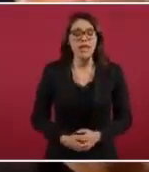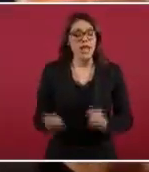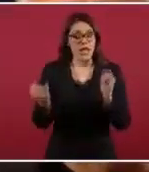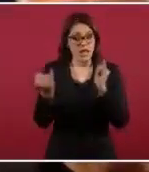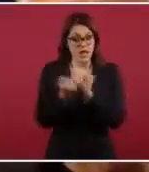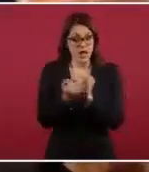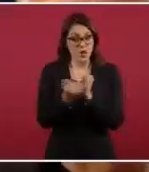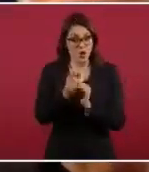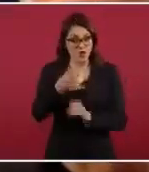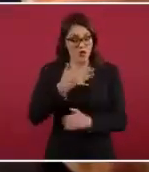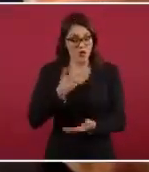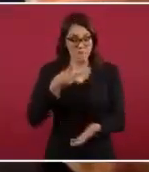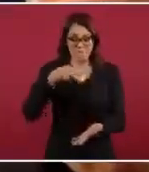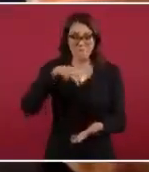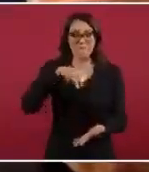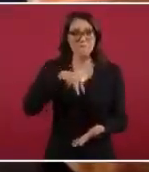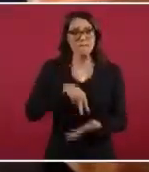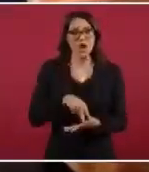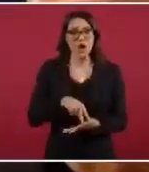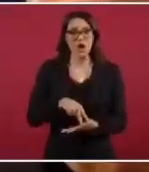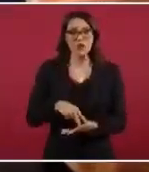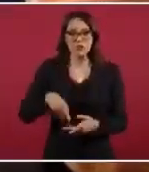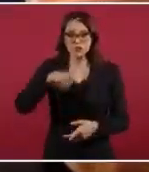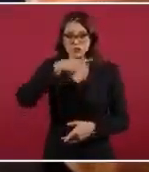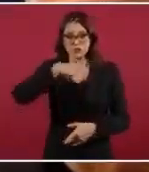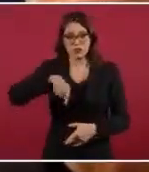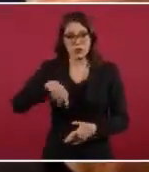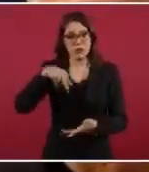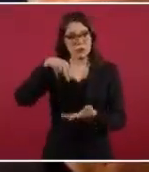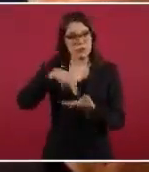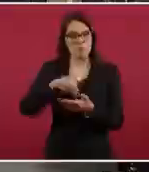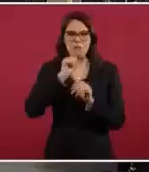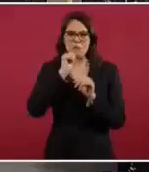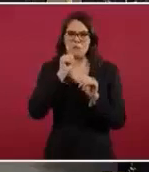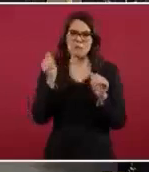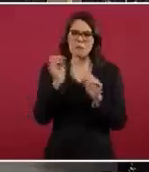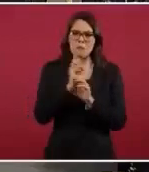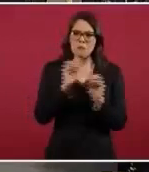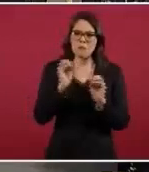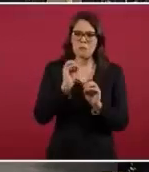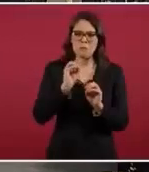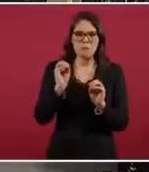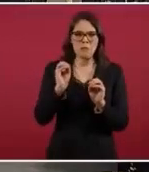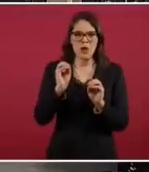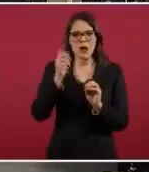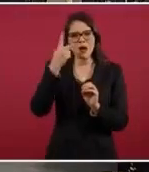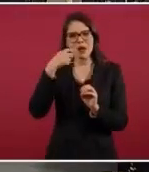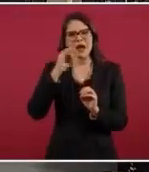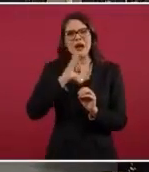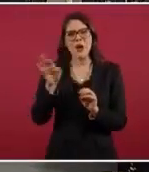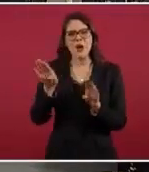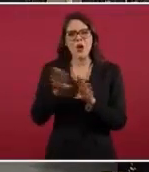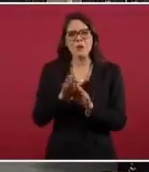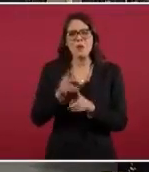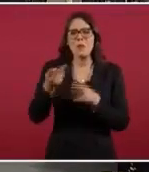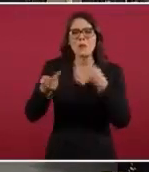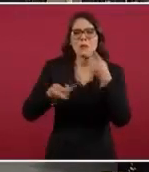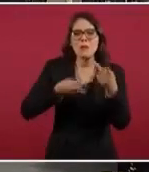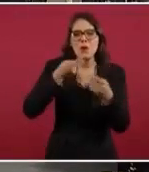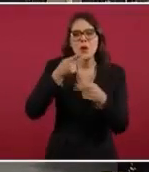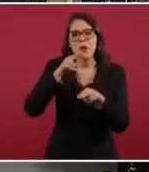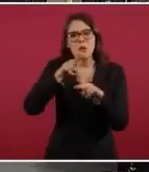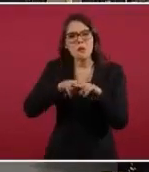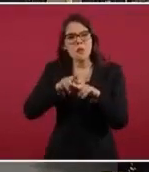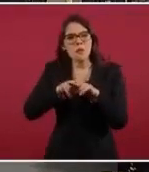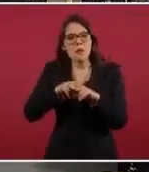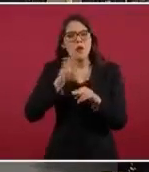esté paradito ahí, mientras nosotros no nos paramos, muchos de nosotros, ni siquiera para hacerle la pregunta, esa